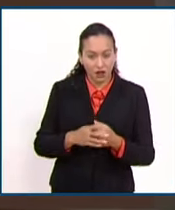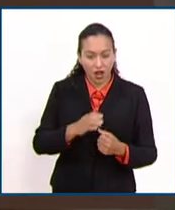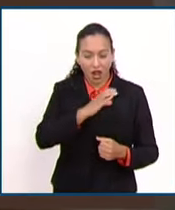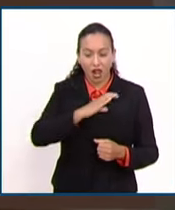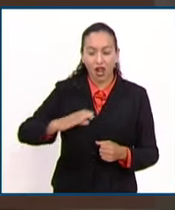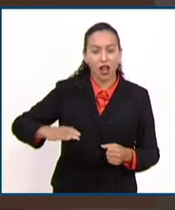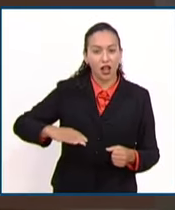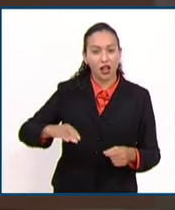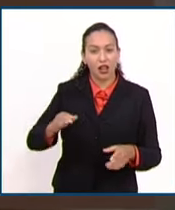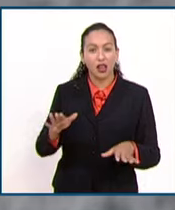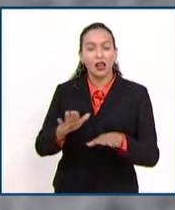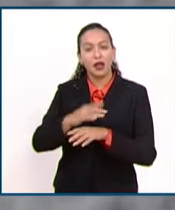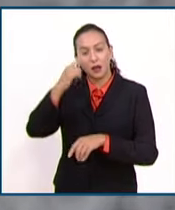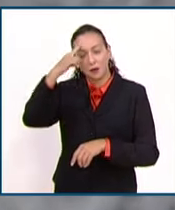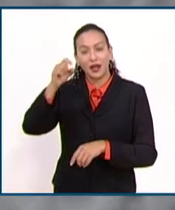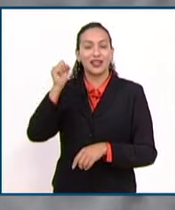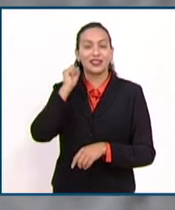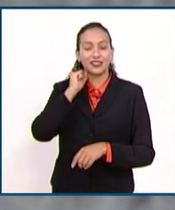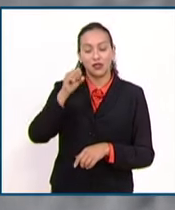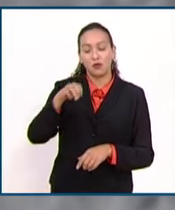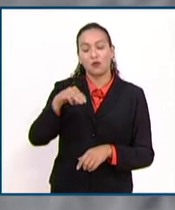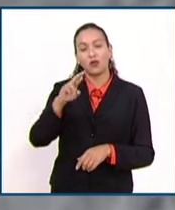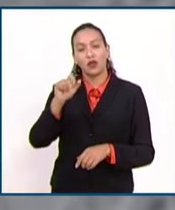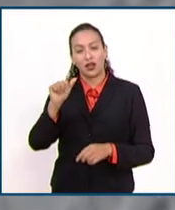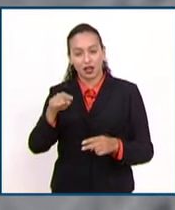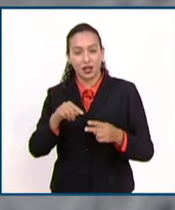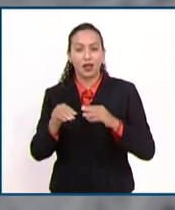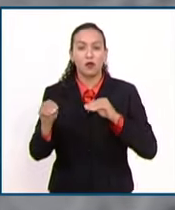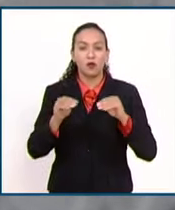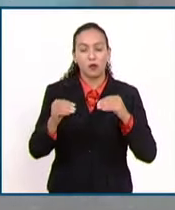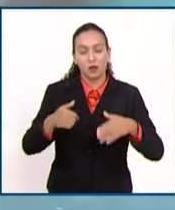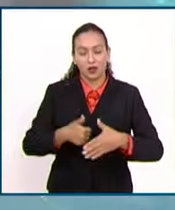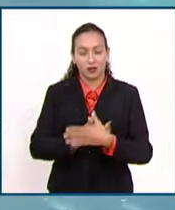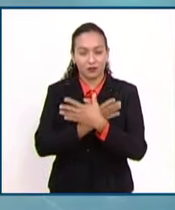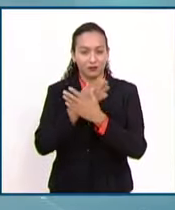candidaturas al Senado de Morena y Movimiento Ciudadano.